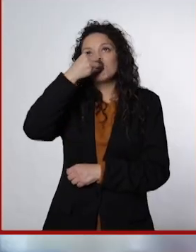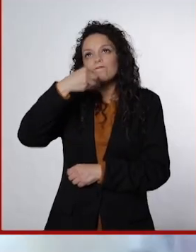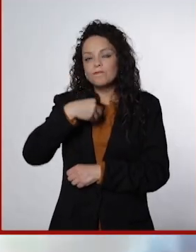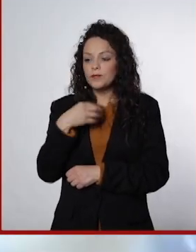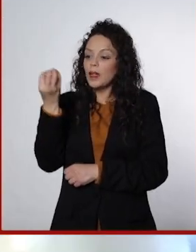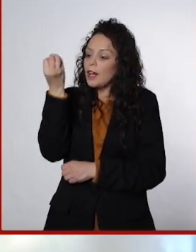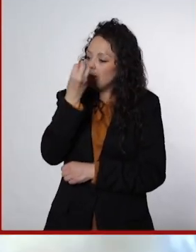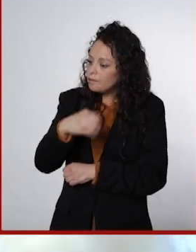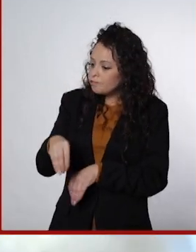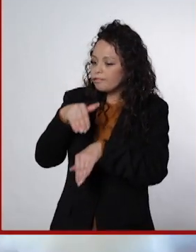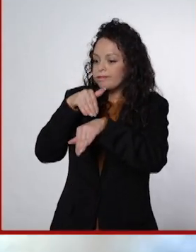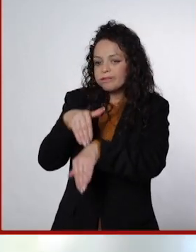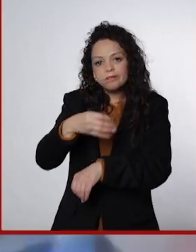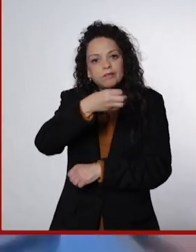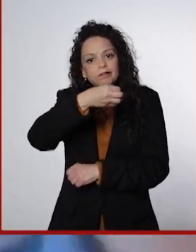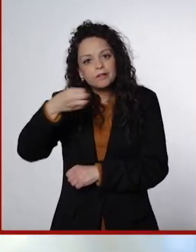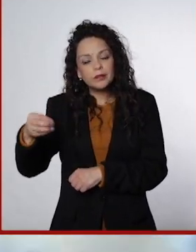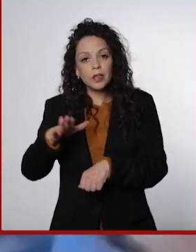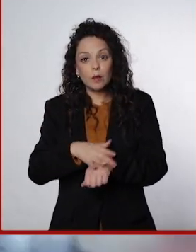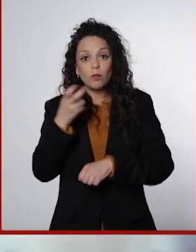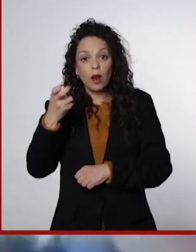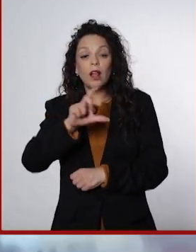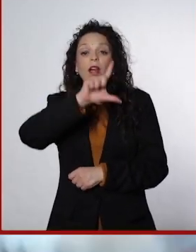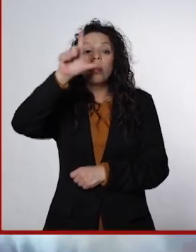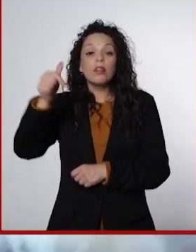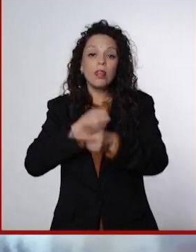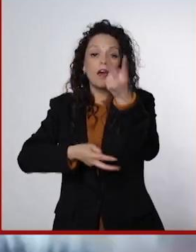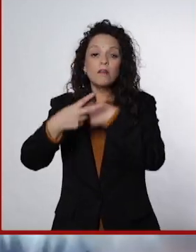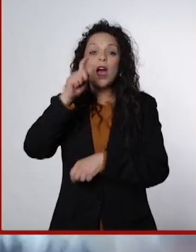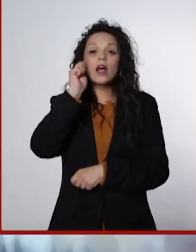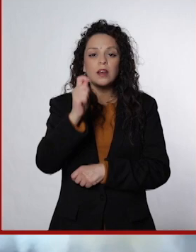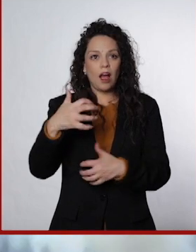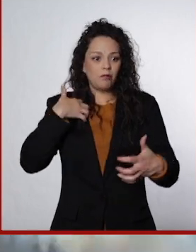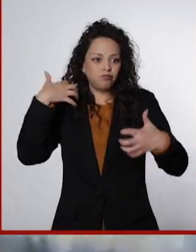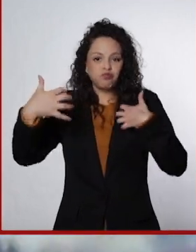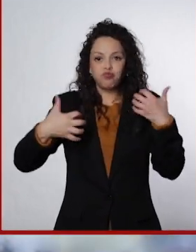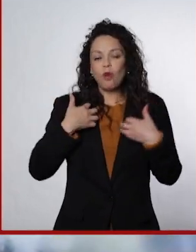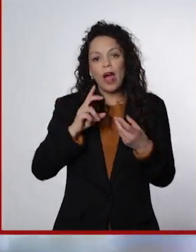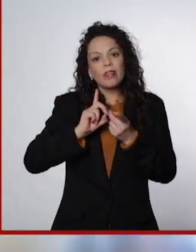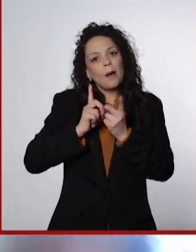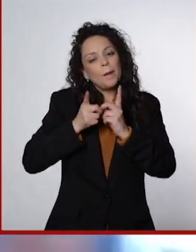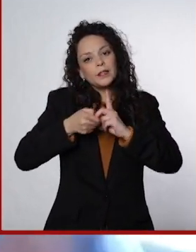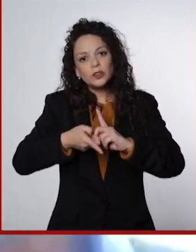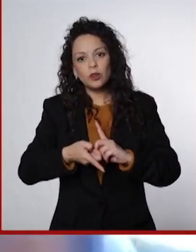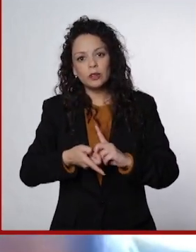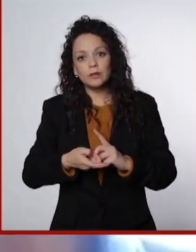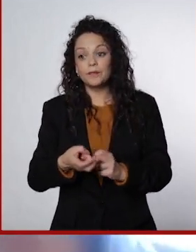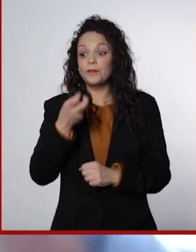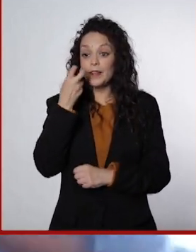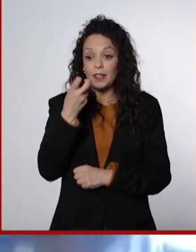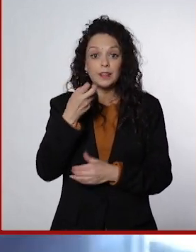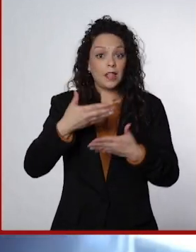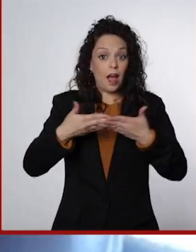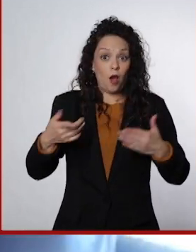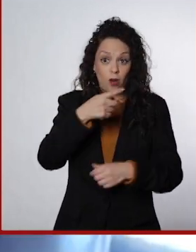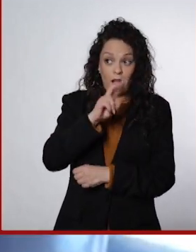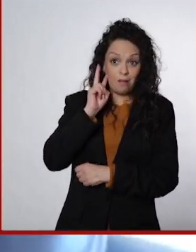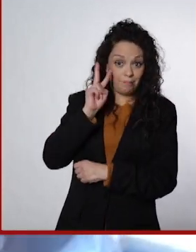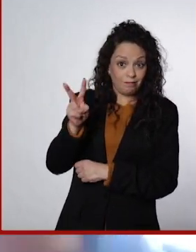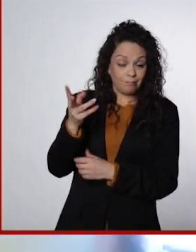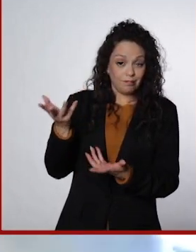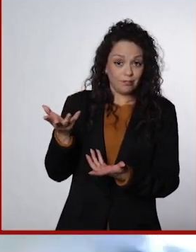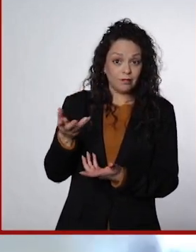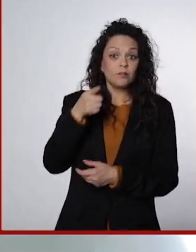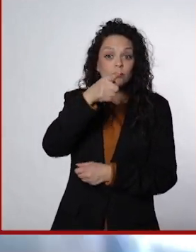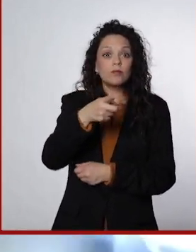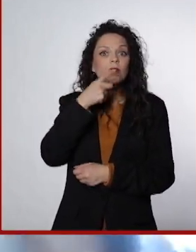lo cual tarde que temprano deviene en depresión y en ansiedad. Entonces, justo ahora, como este compadre ya se desarrolló y ahora le dicen